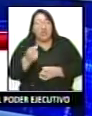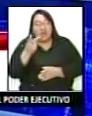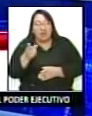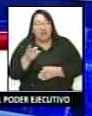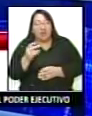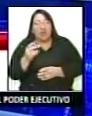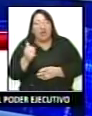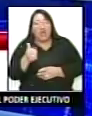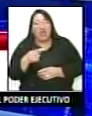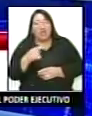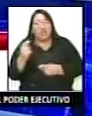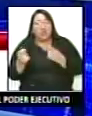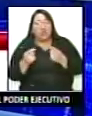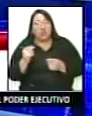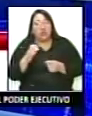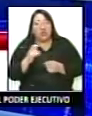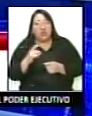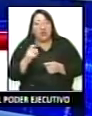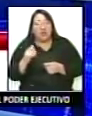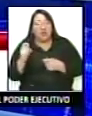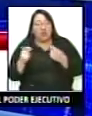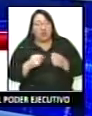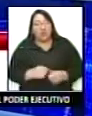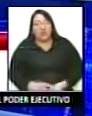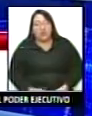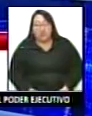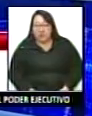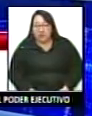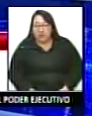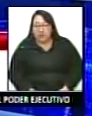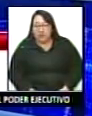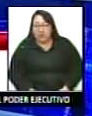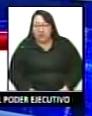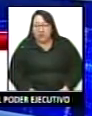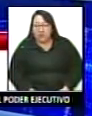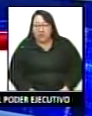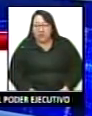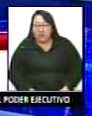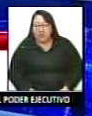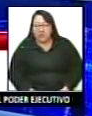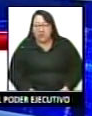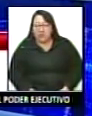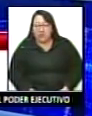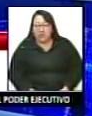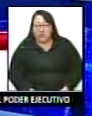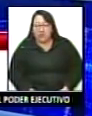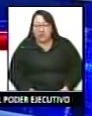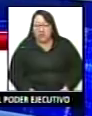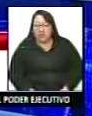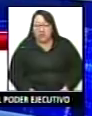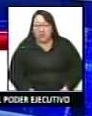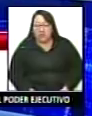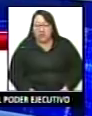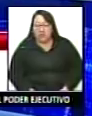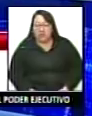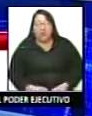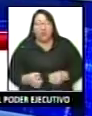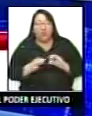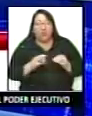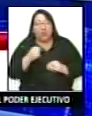de turismo, cámaras de turismo, el decana del Colegio de Nutricionistas del